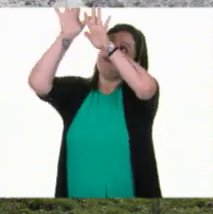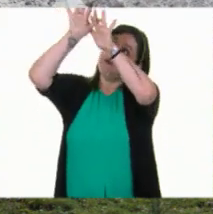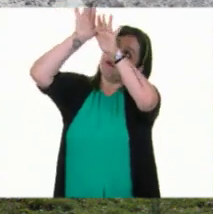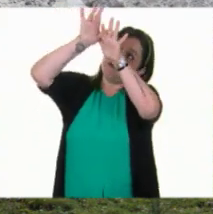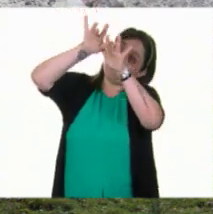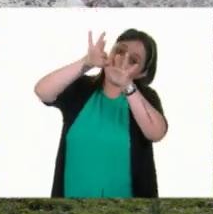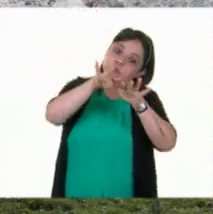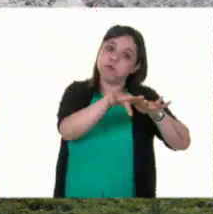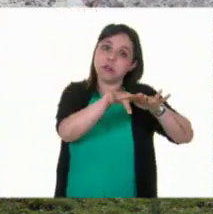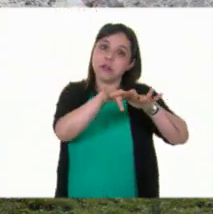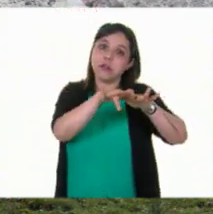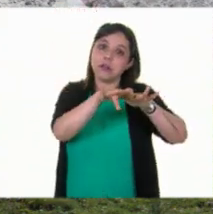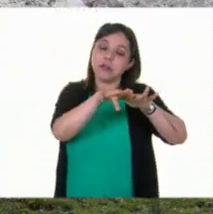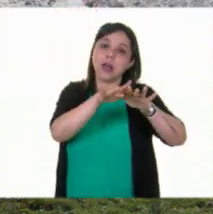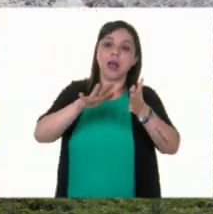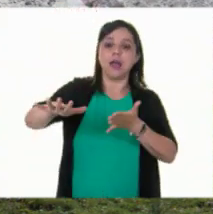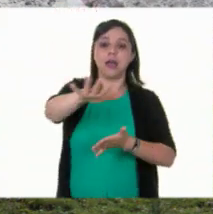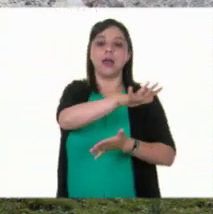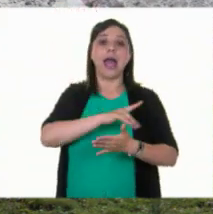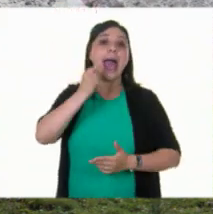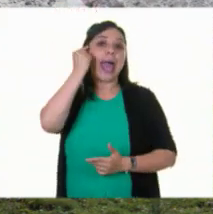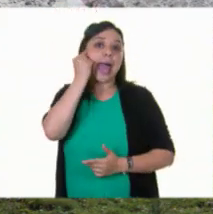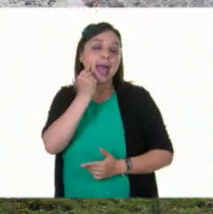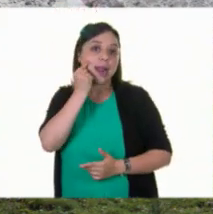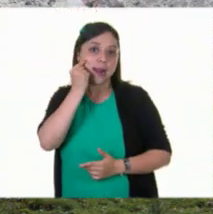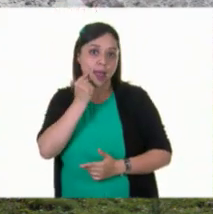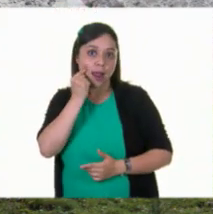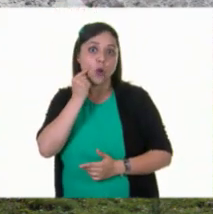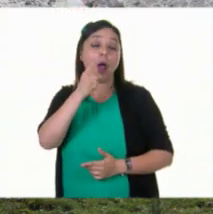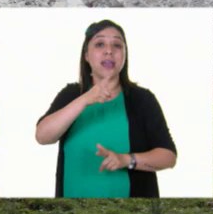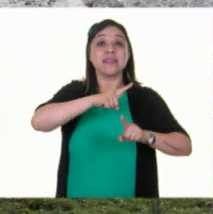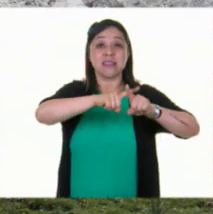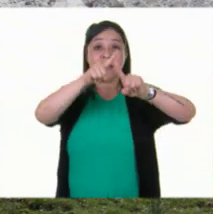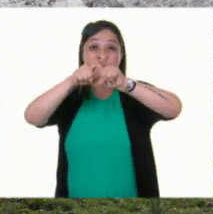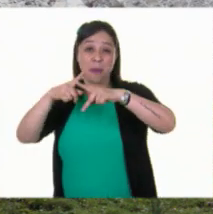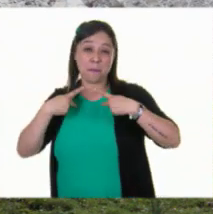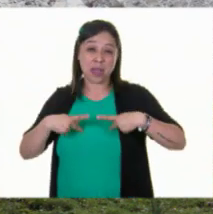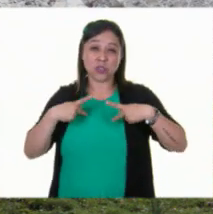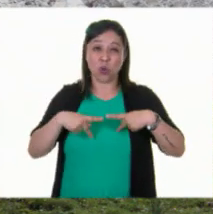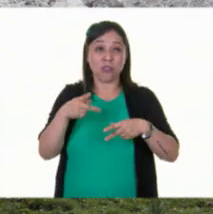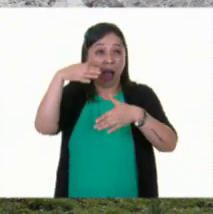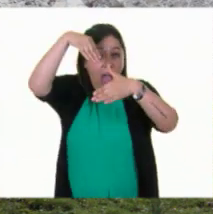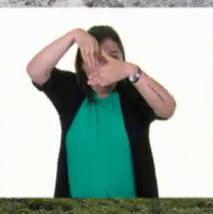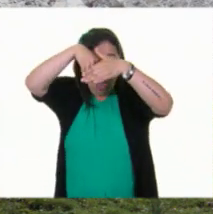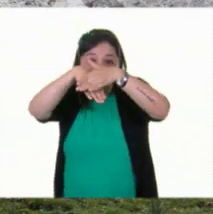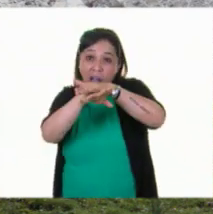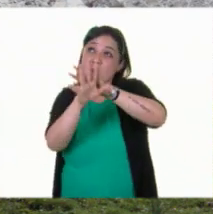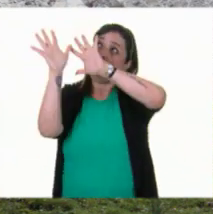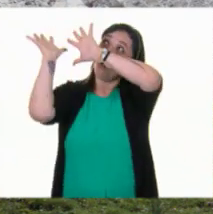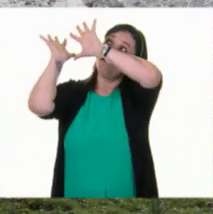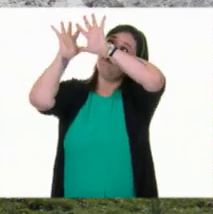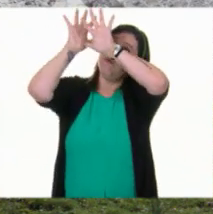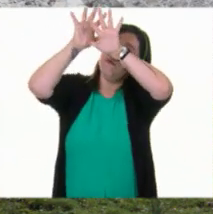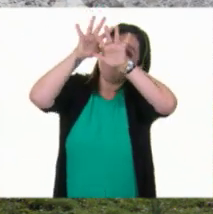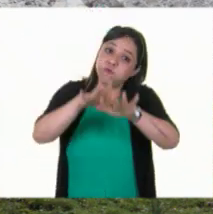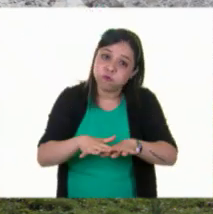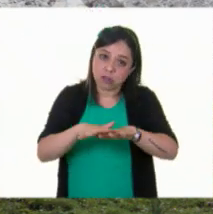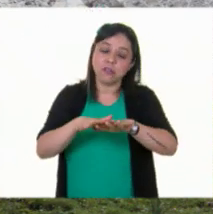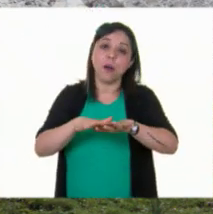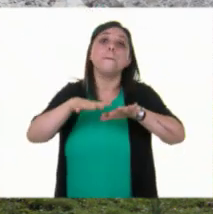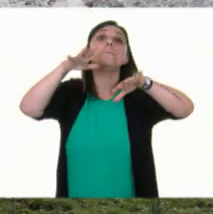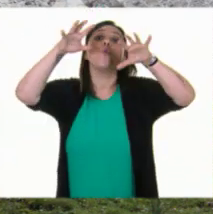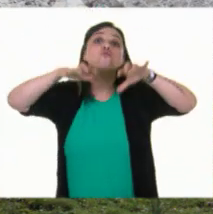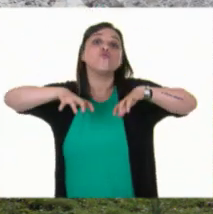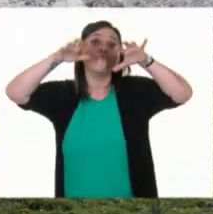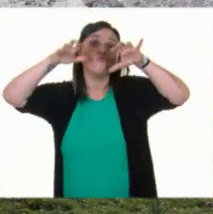en México, en el estado de Guerrero, donde varias viviendas y gente quedaron atrapadas debajo de la tierra. Las condiciones